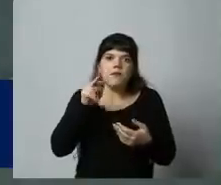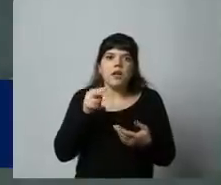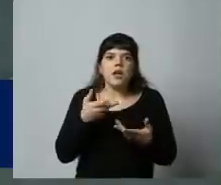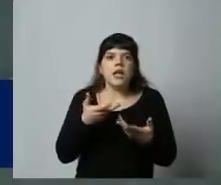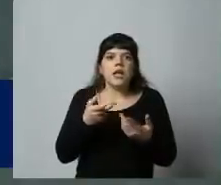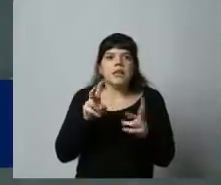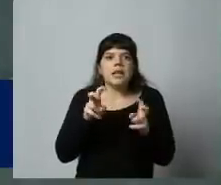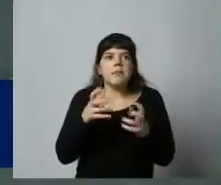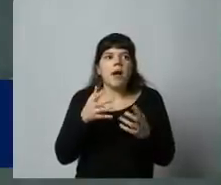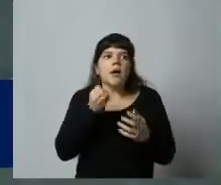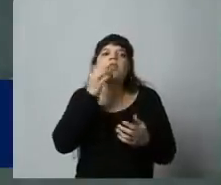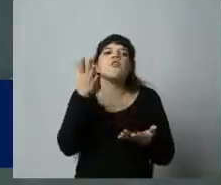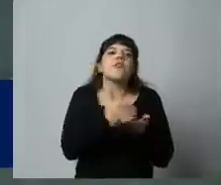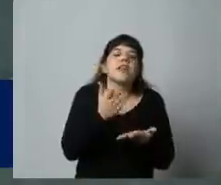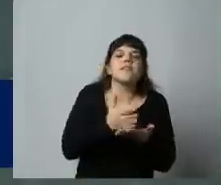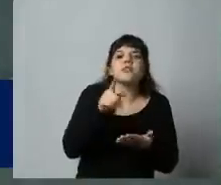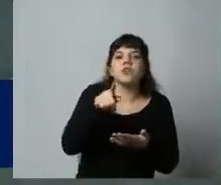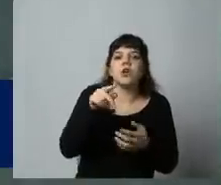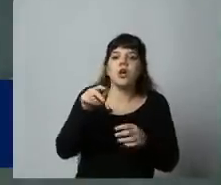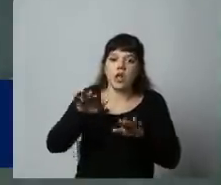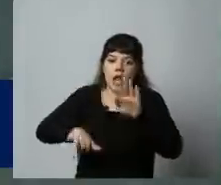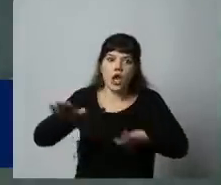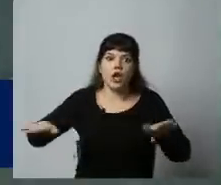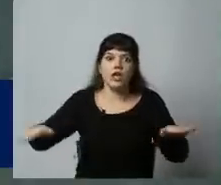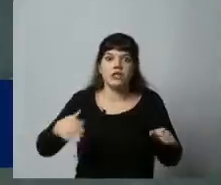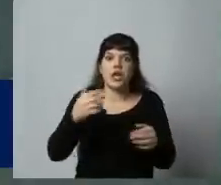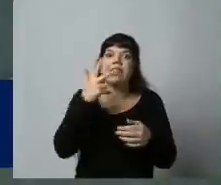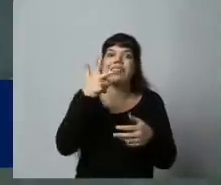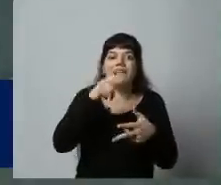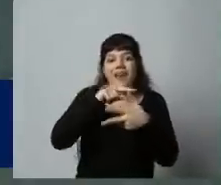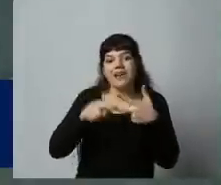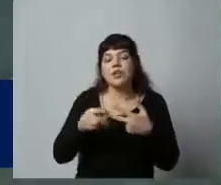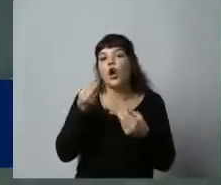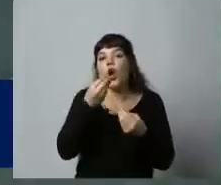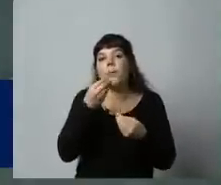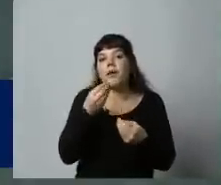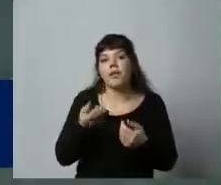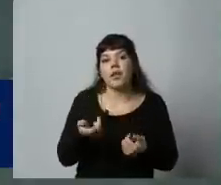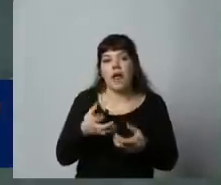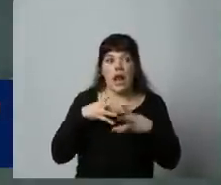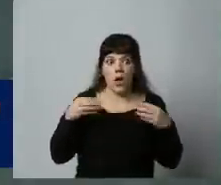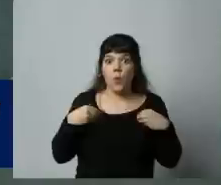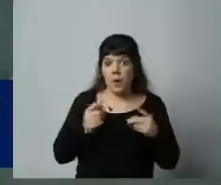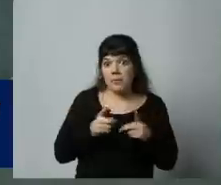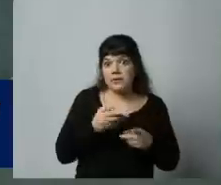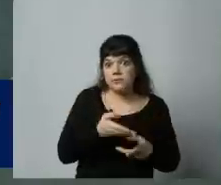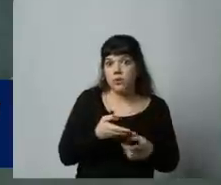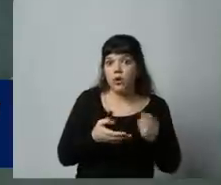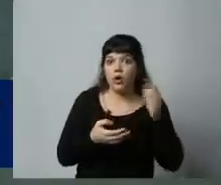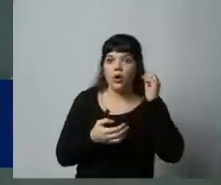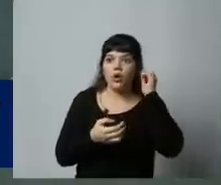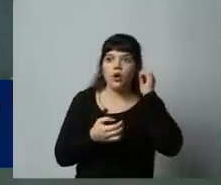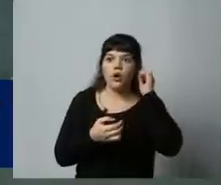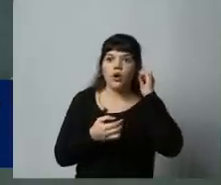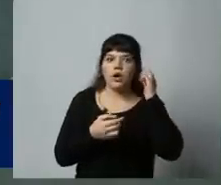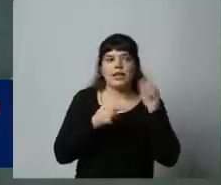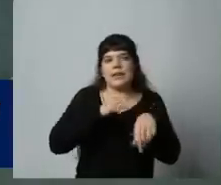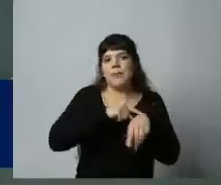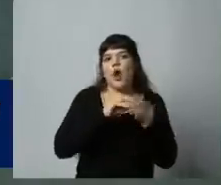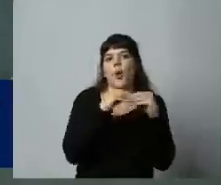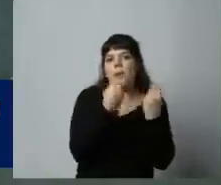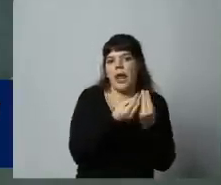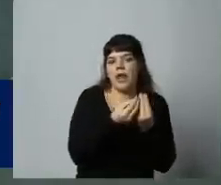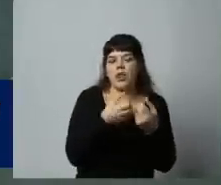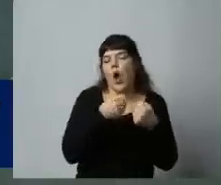efectos beneficiosos de los niños que tienen las tres ingestas en la escuela en el comedor escolar los de tiempo completo tiempo